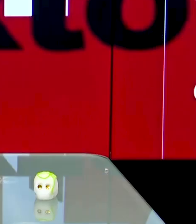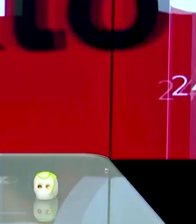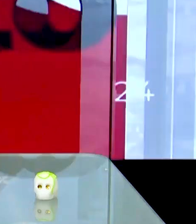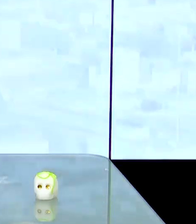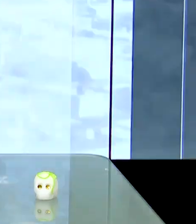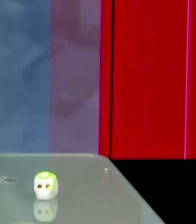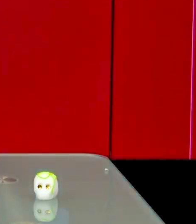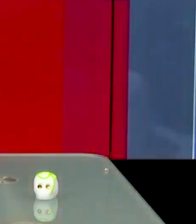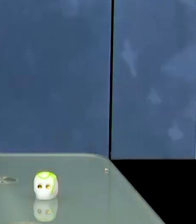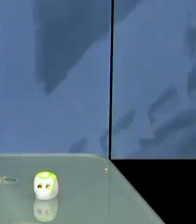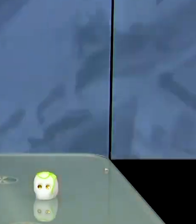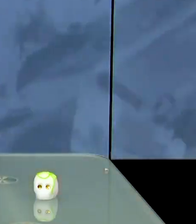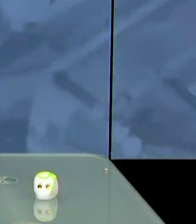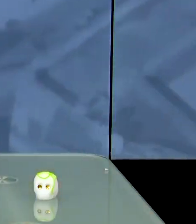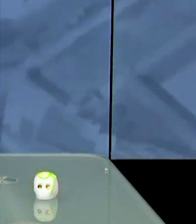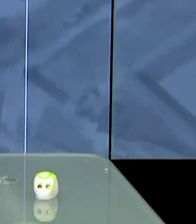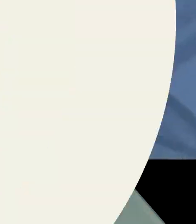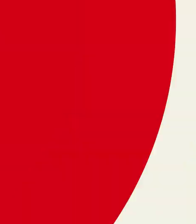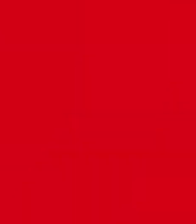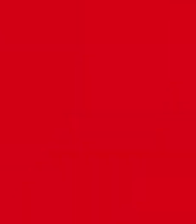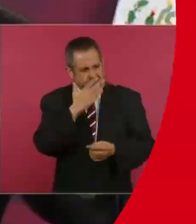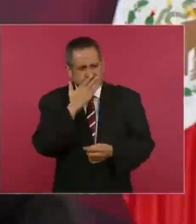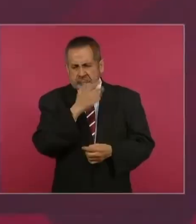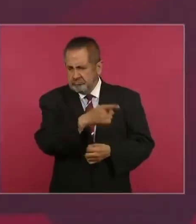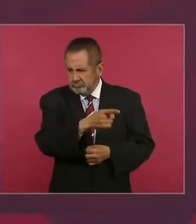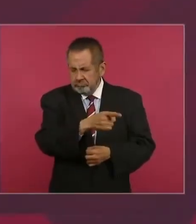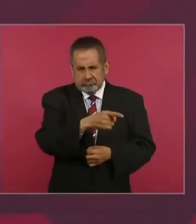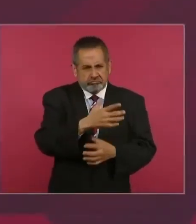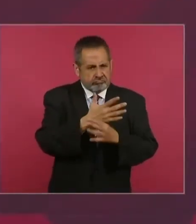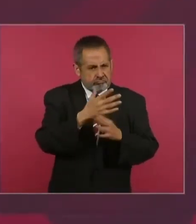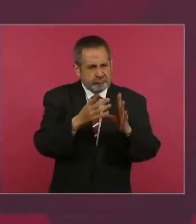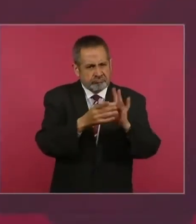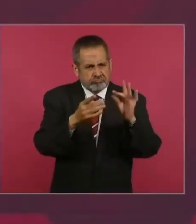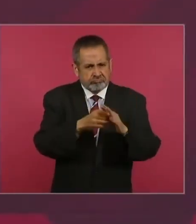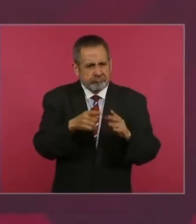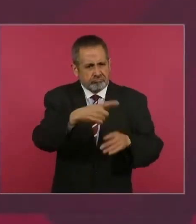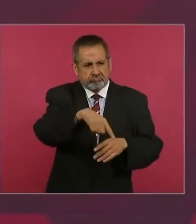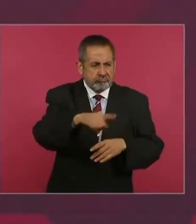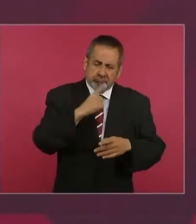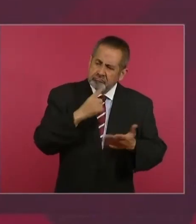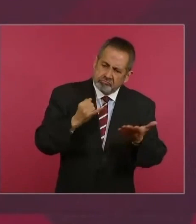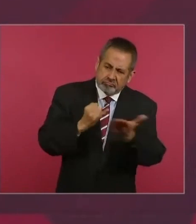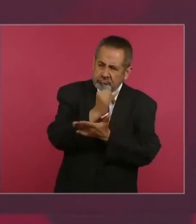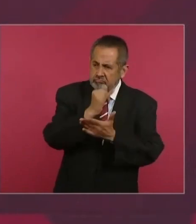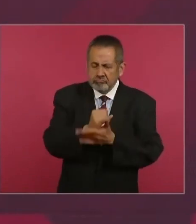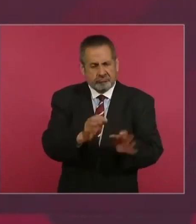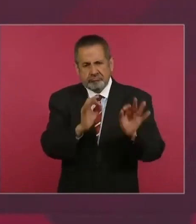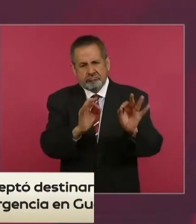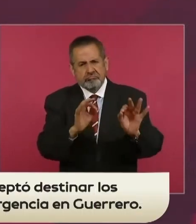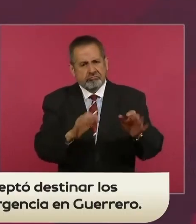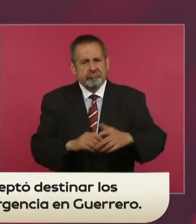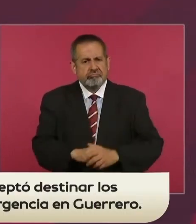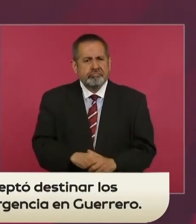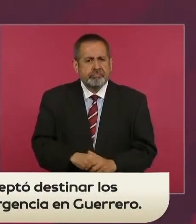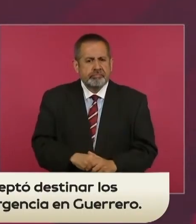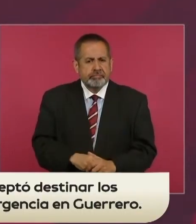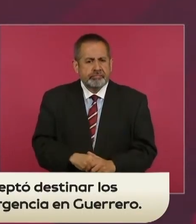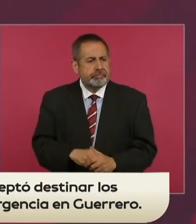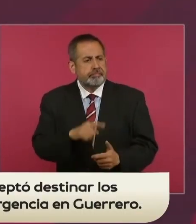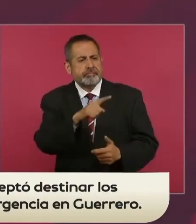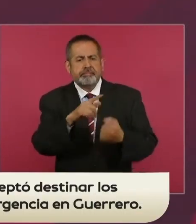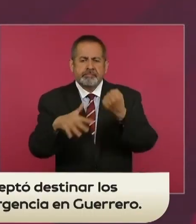otis así lo celebró el mandatario eh decidieron que los